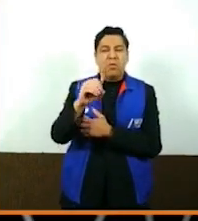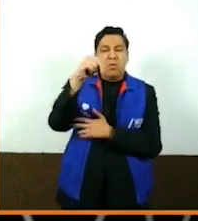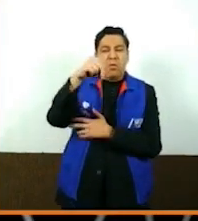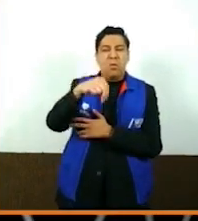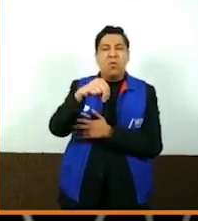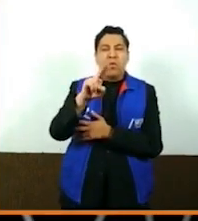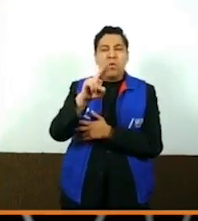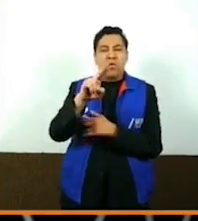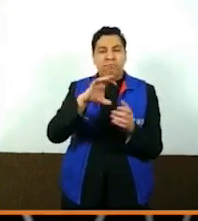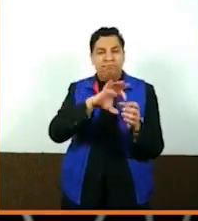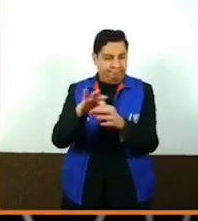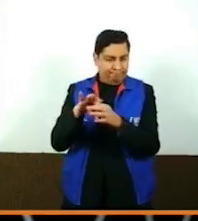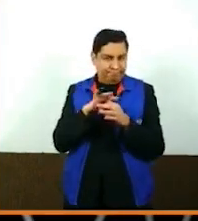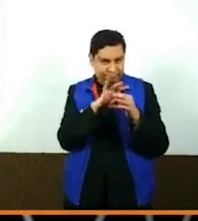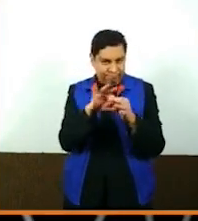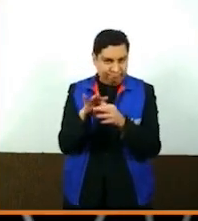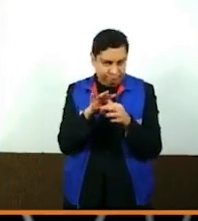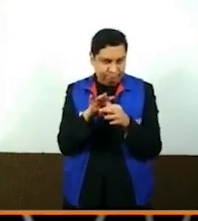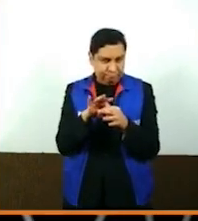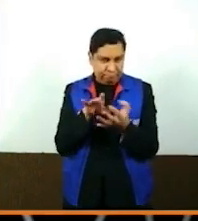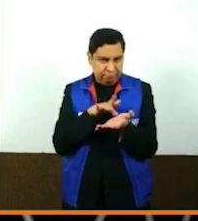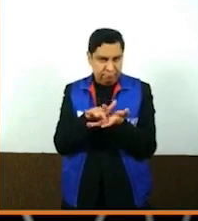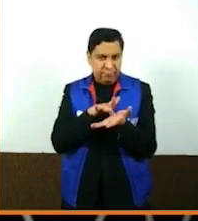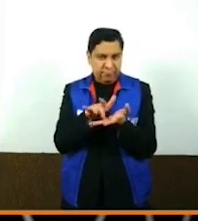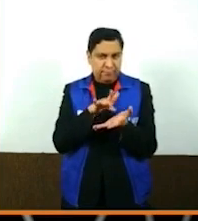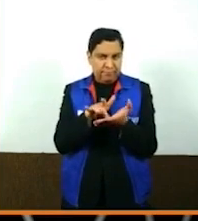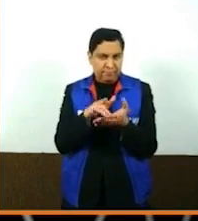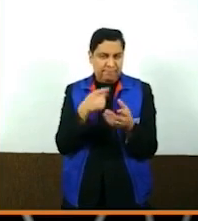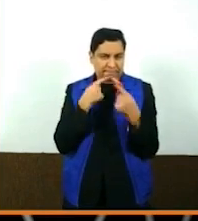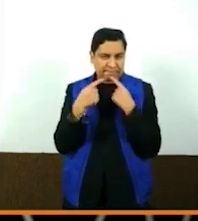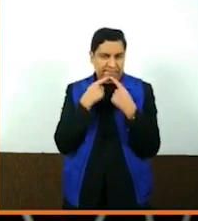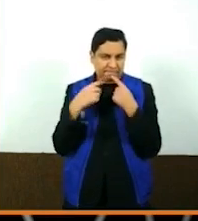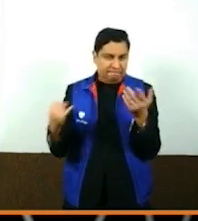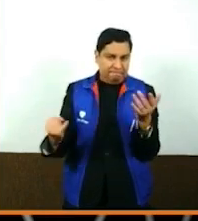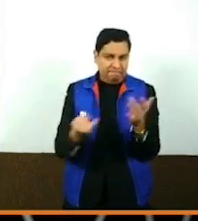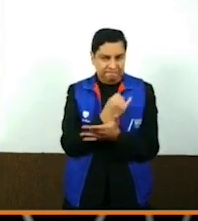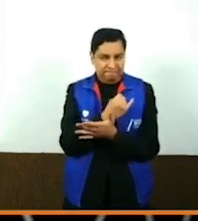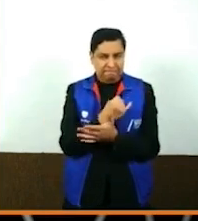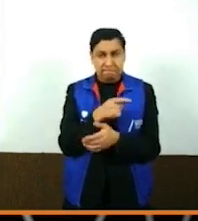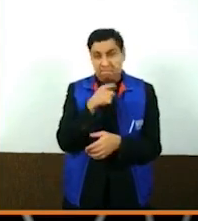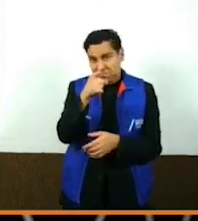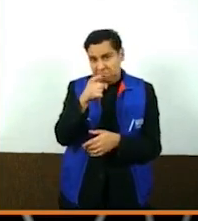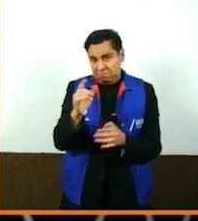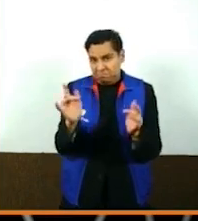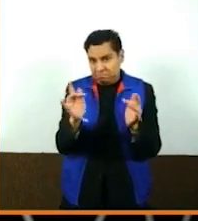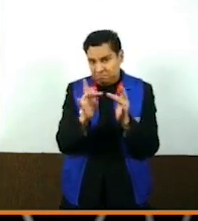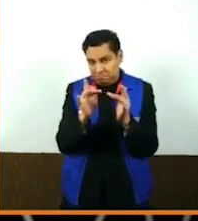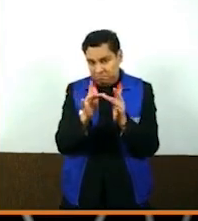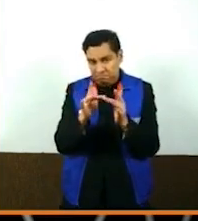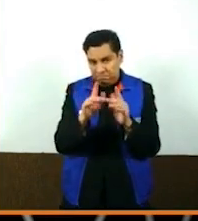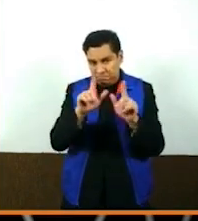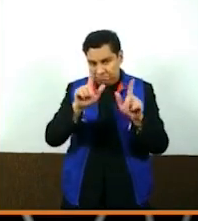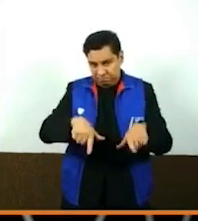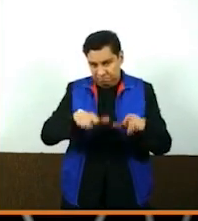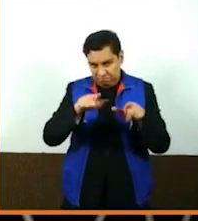Desarrollo Sostenible de la Agenda 2030. En ese sentido, los invito a que ingresen a ese sitio